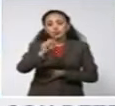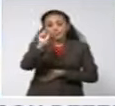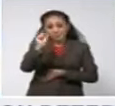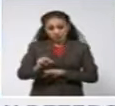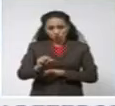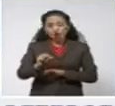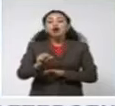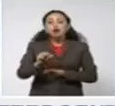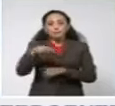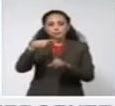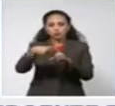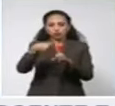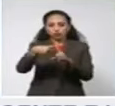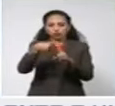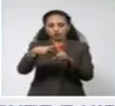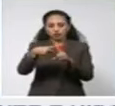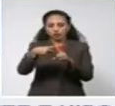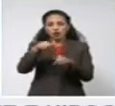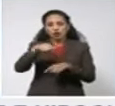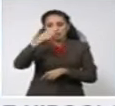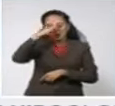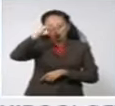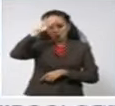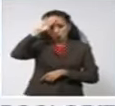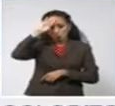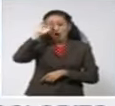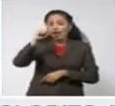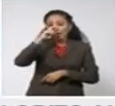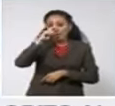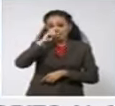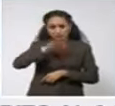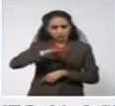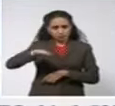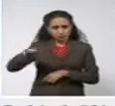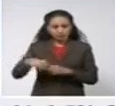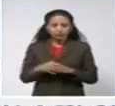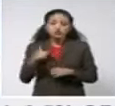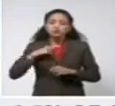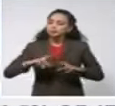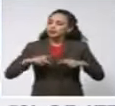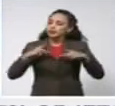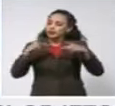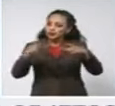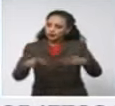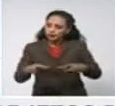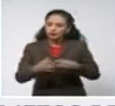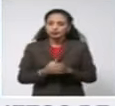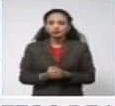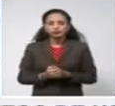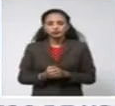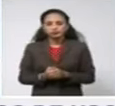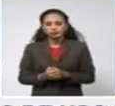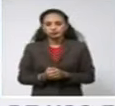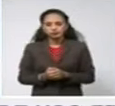sido diagnosticados en Cuba en estas edades, que yo reitero, generalmente con una